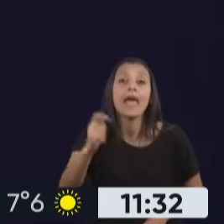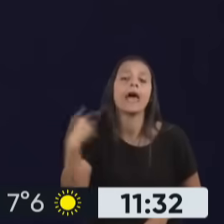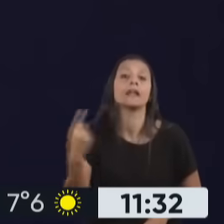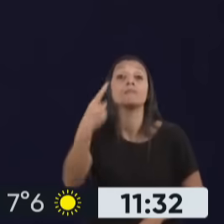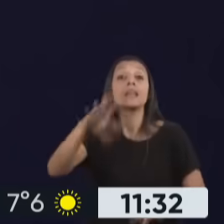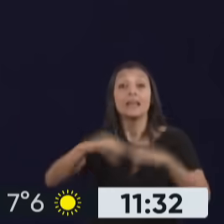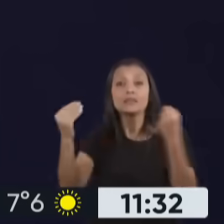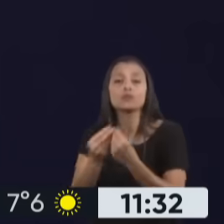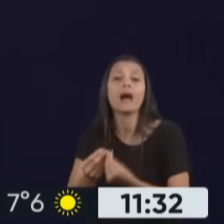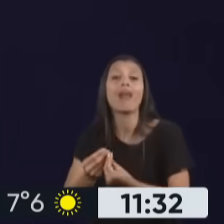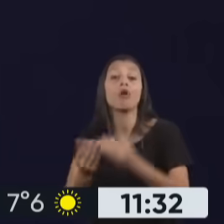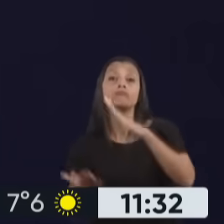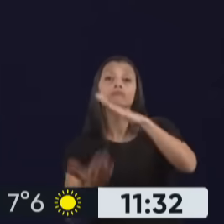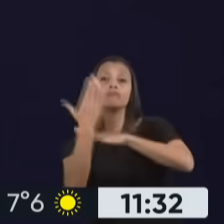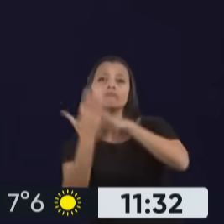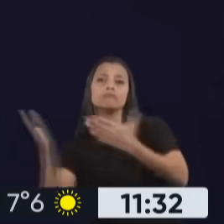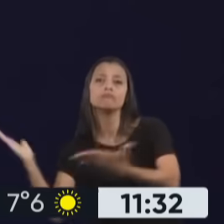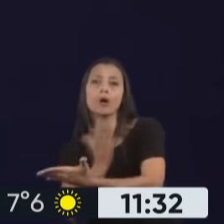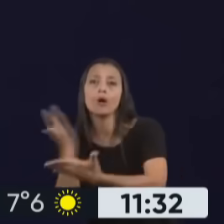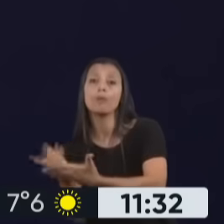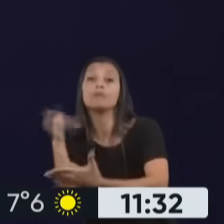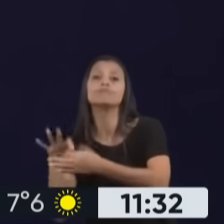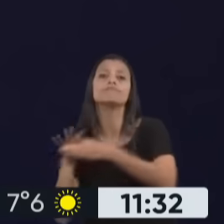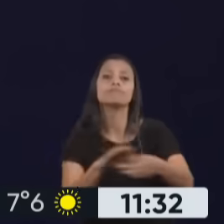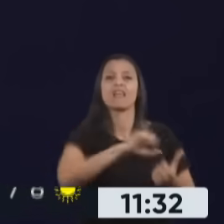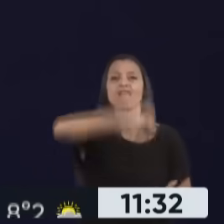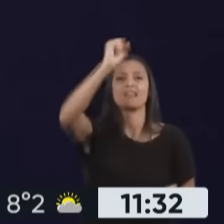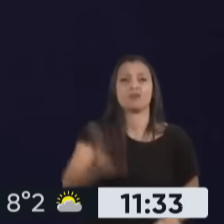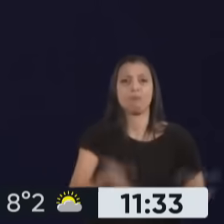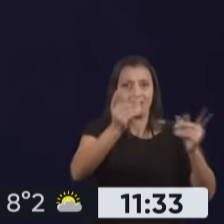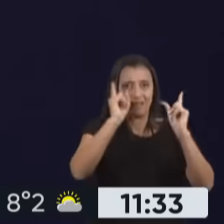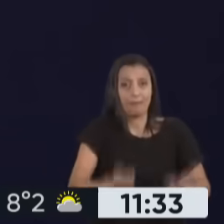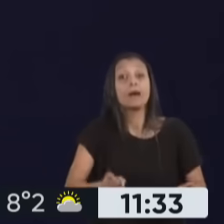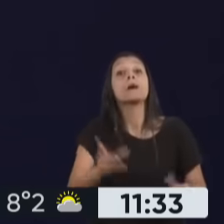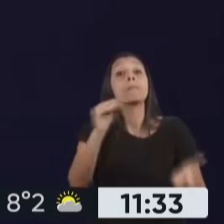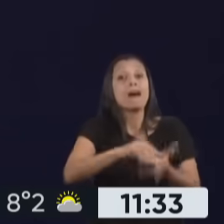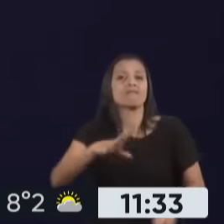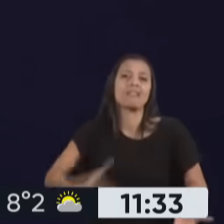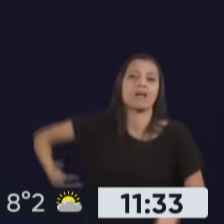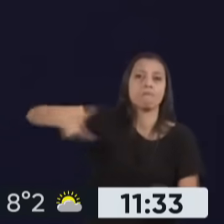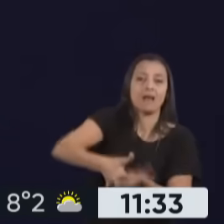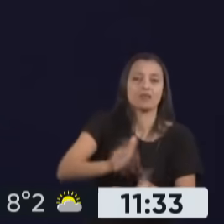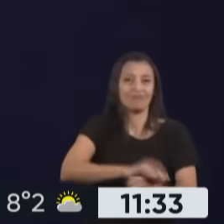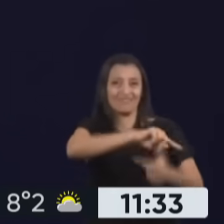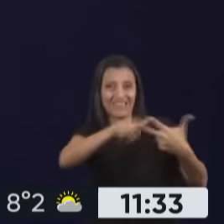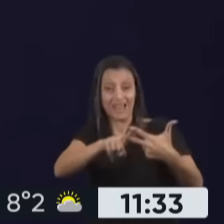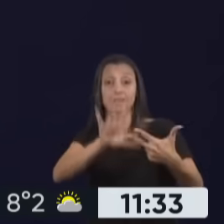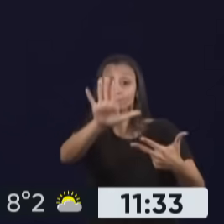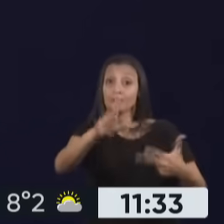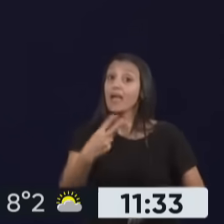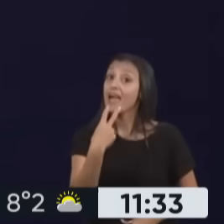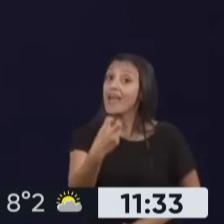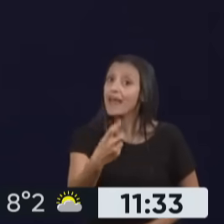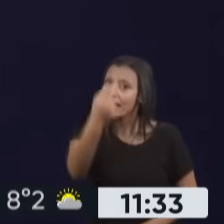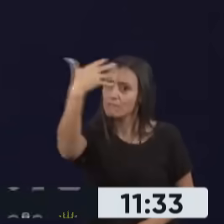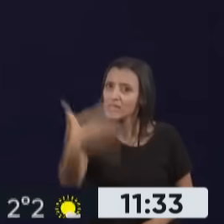monetaria y con su consecuente inflación, además de, por supuesto, la falta de inversión en el sistema. Que quede claro, la energía cuesta